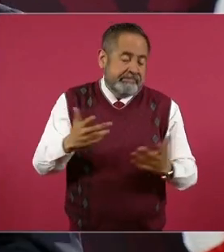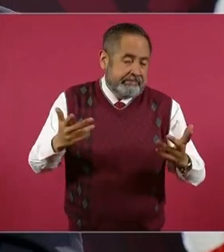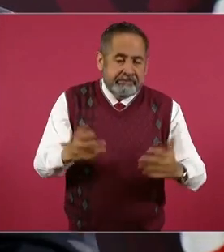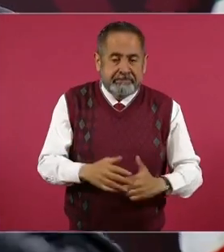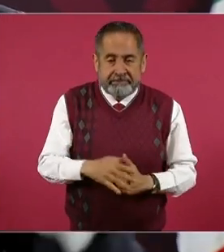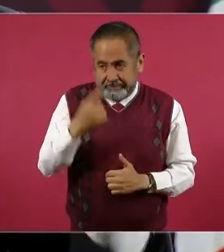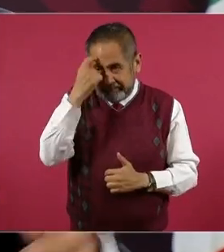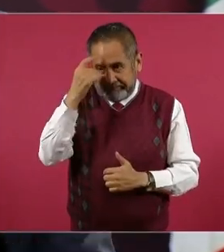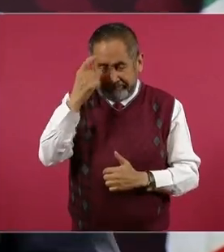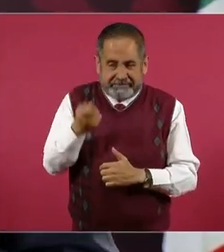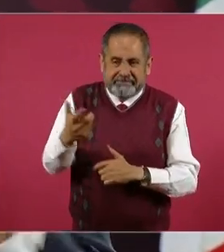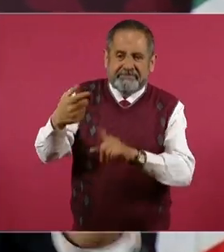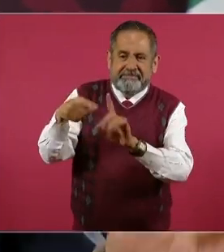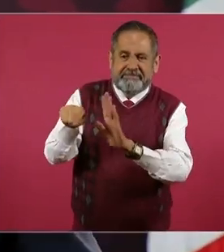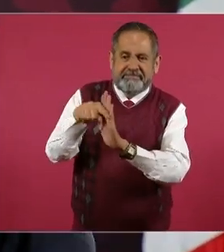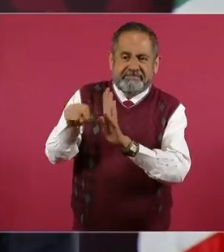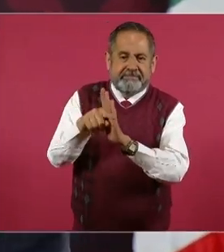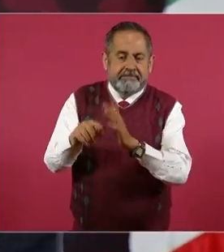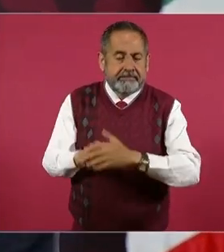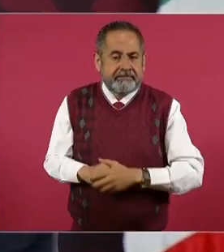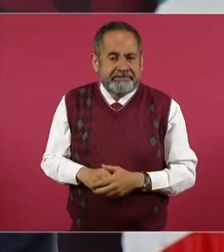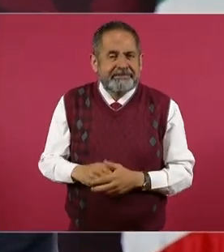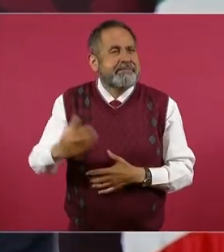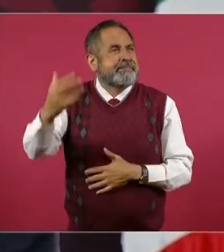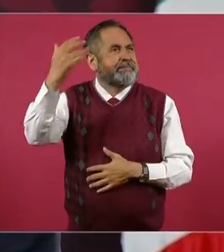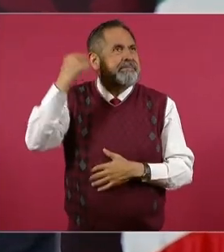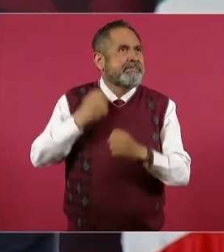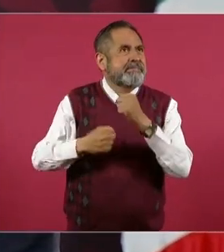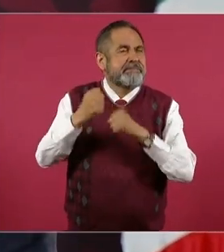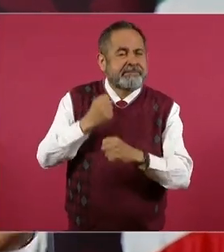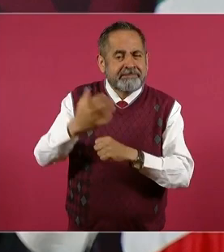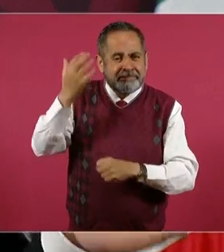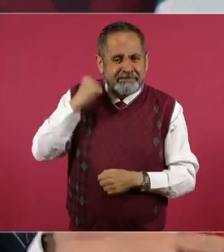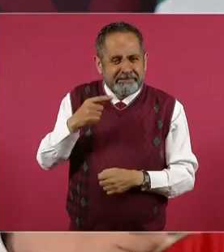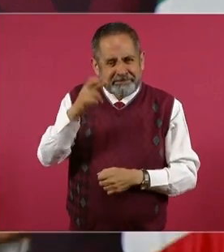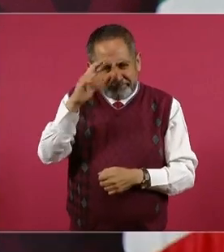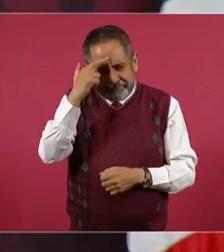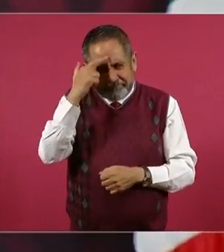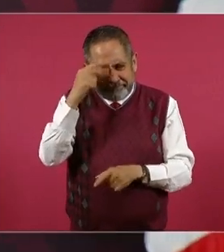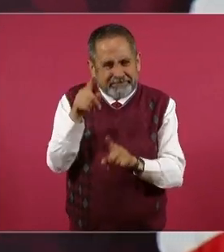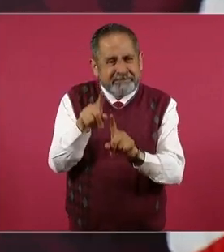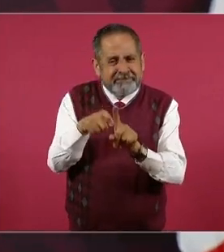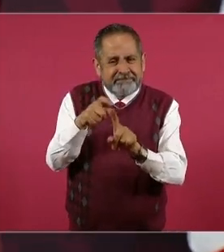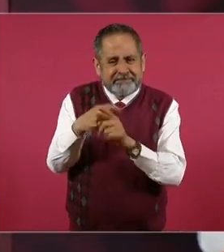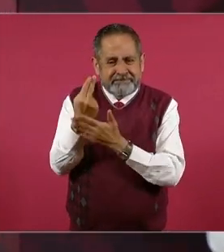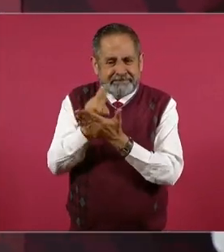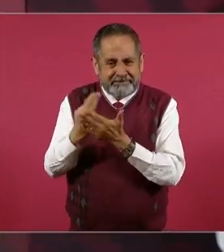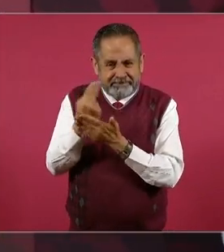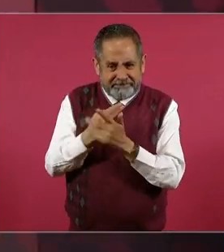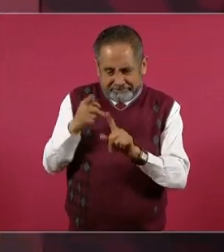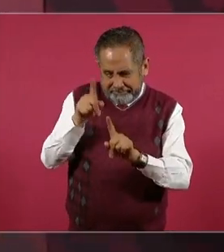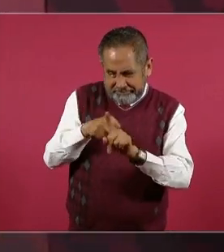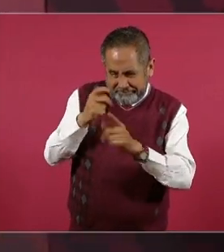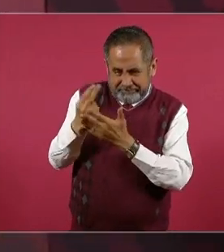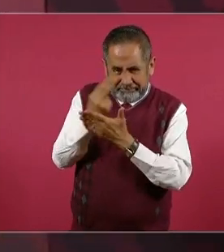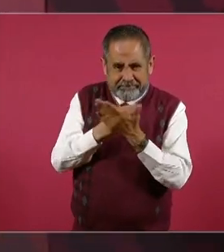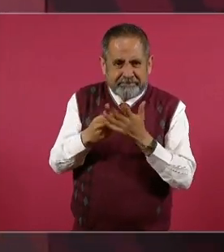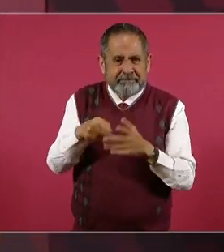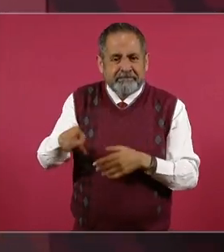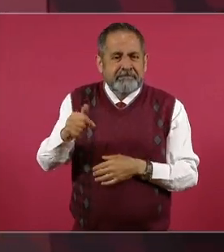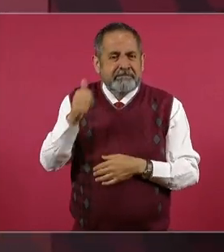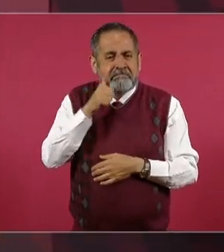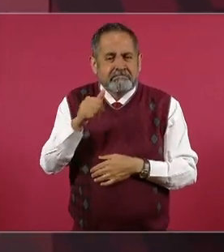Incluso había hace décadas caricaturas en donde aparecía un